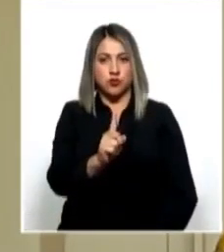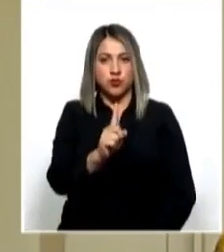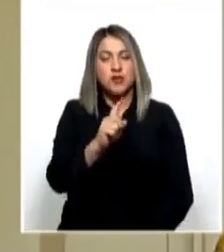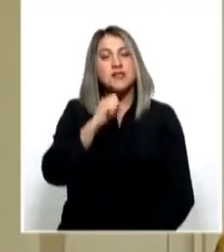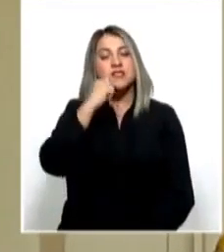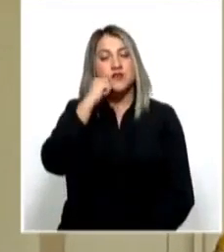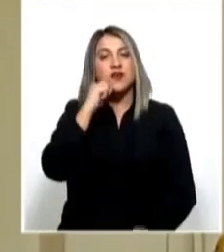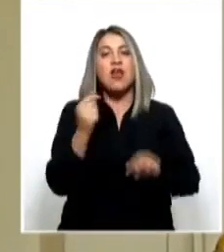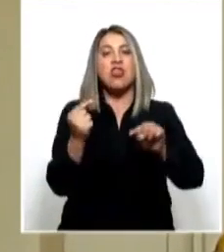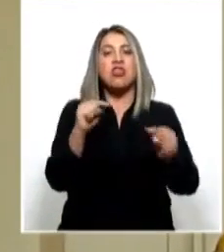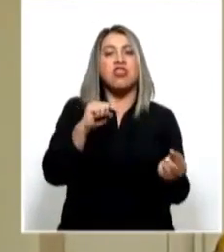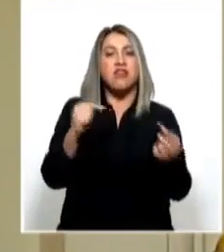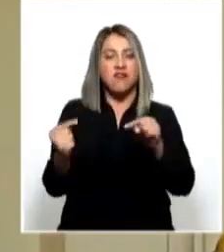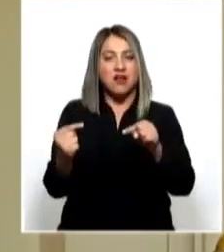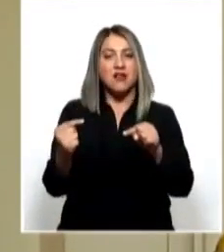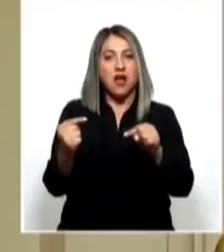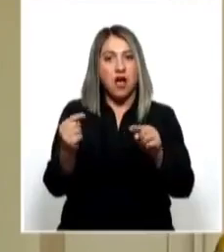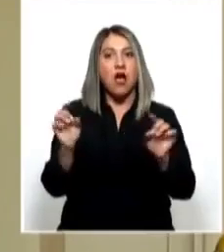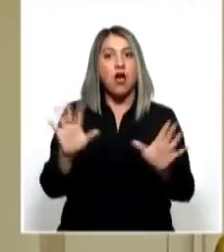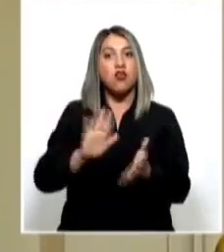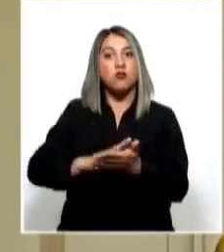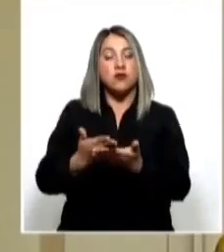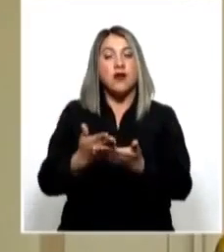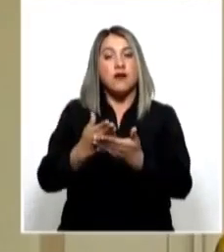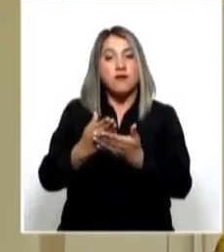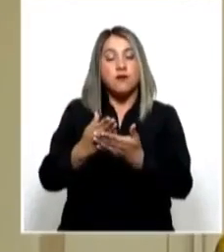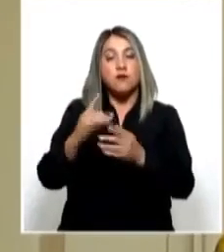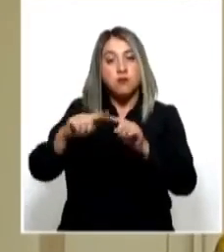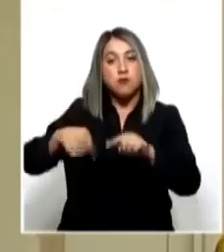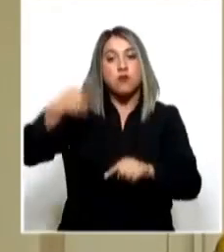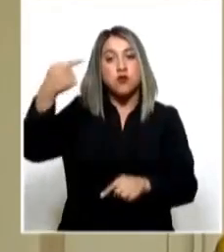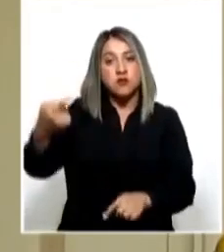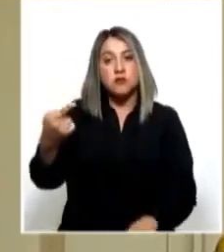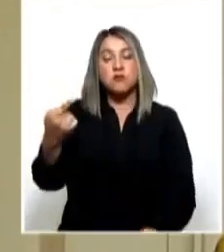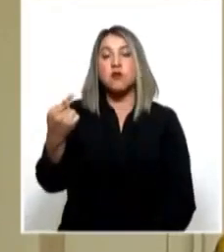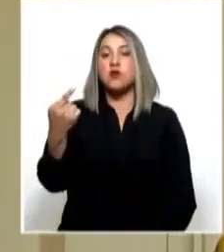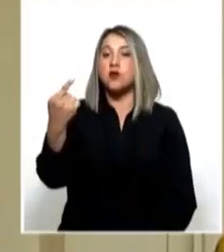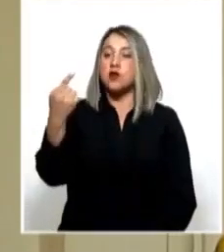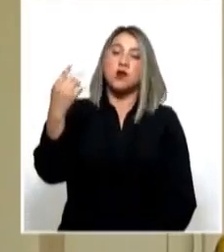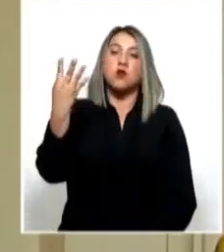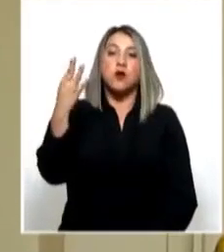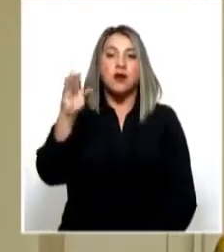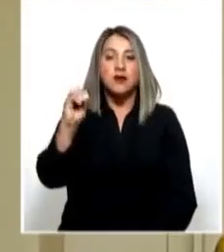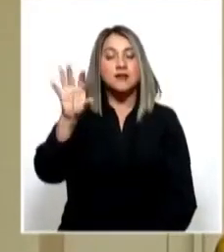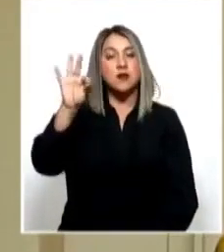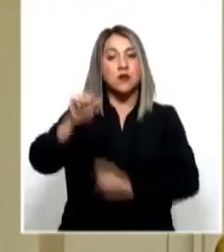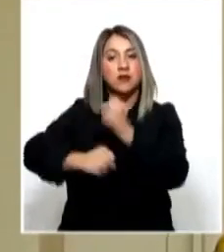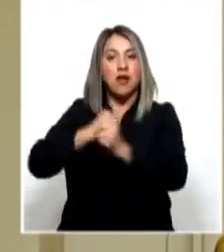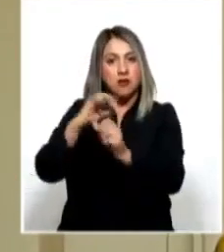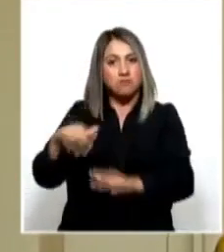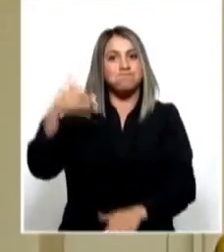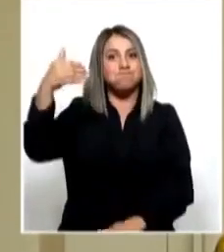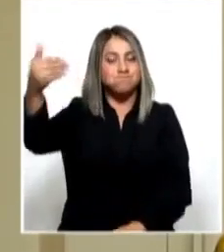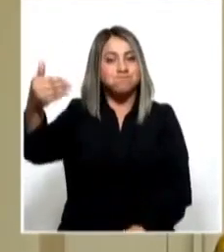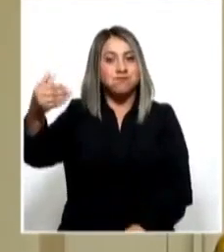el debate sobre el futuro y el destino de Chile para las próximas 4 o 5 décadas. Por lo tanto,